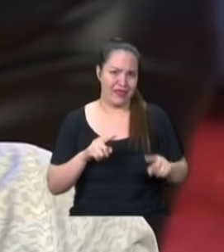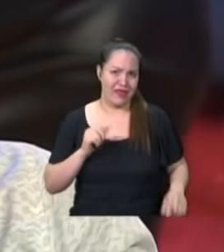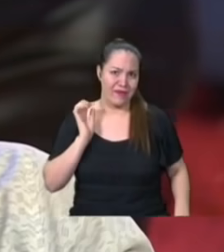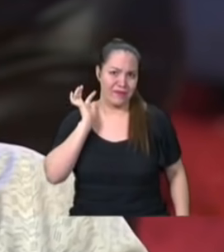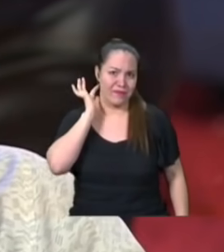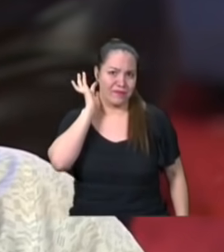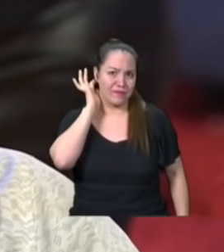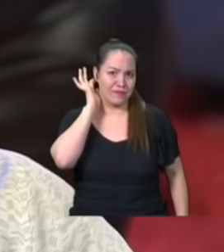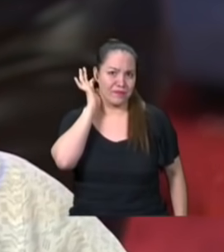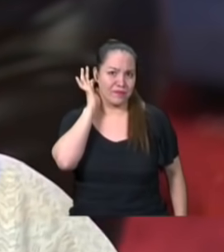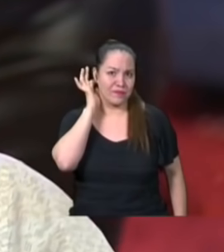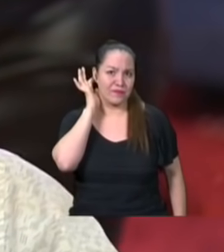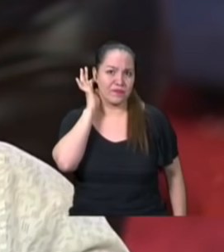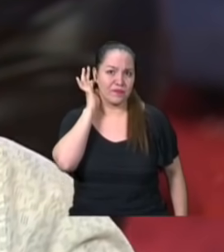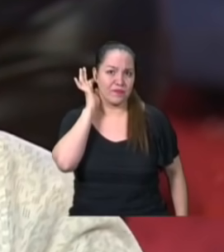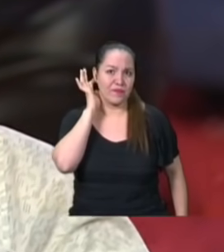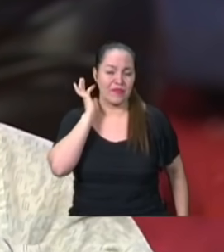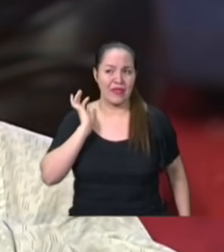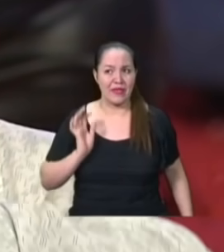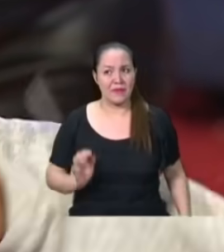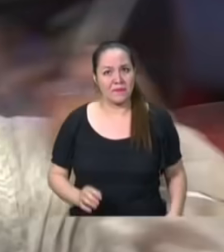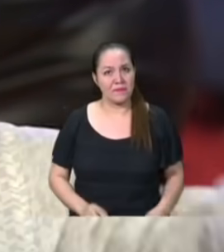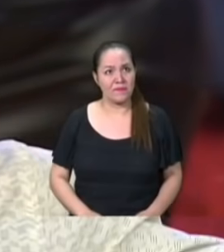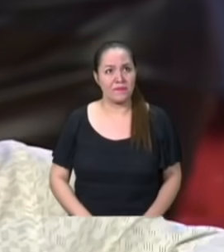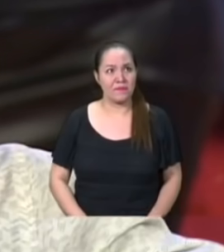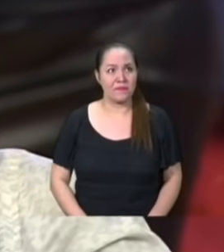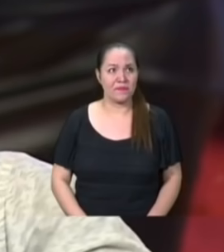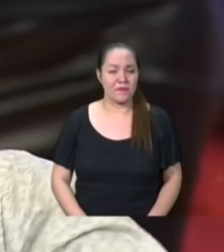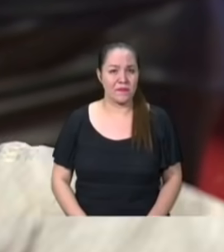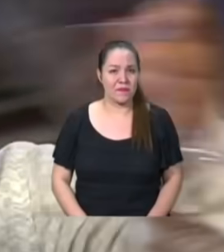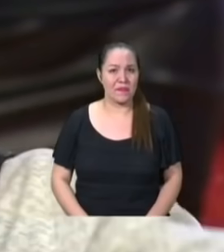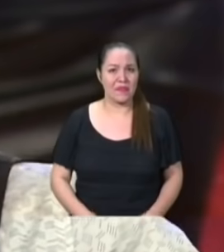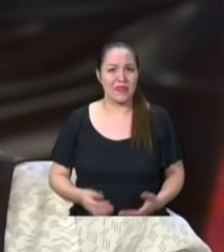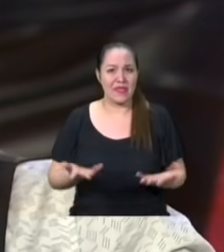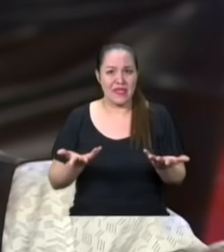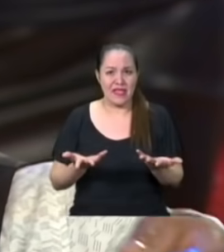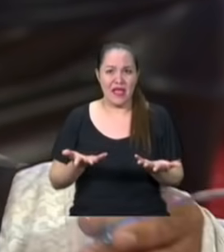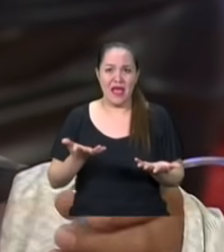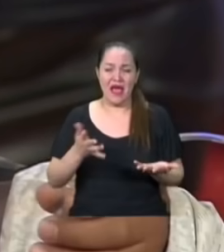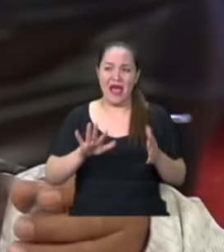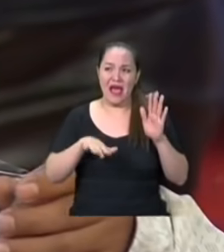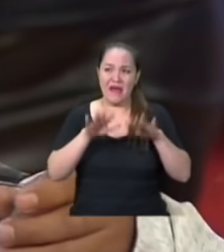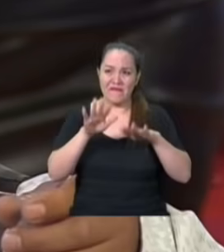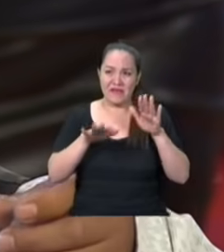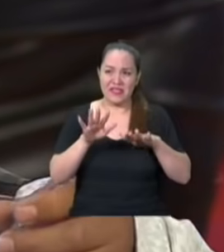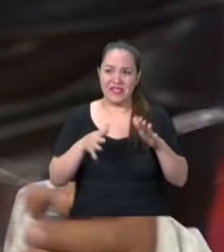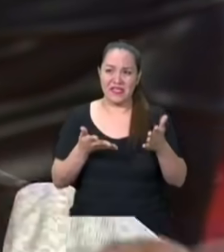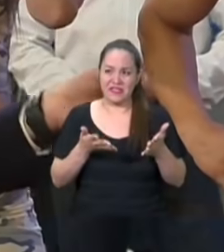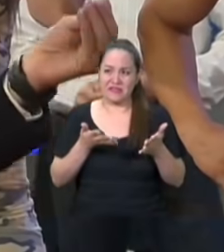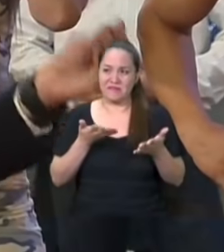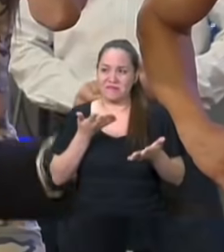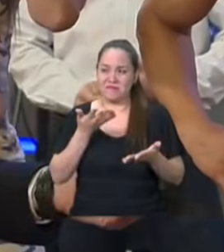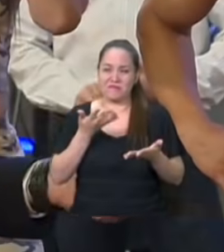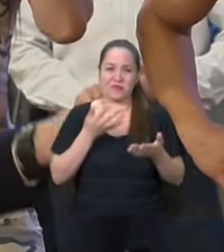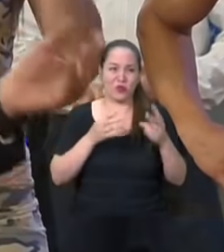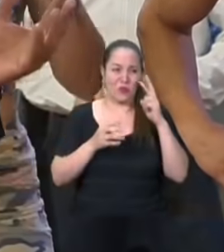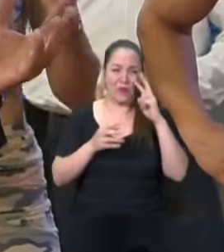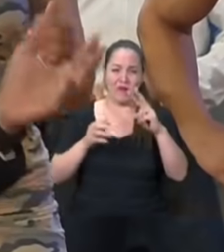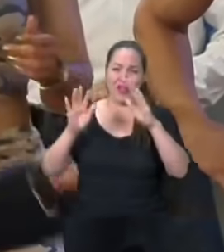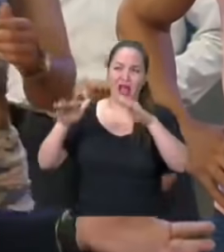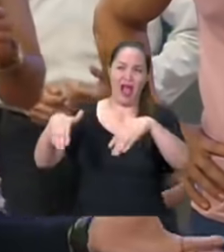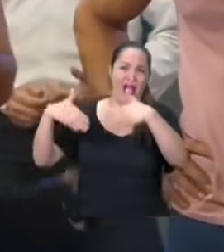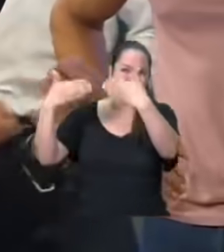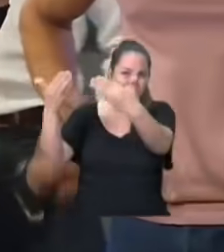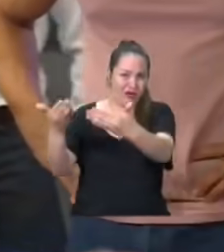decir? ¿Cómo se lo puedo explicar? A veces uno no sabe cómo viene de allá afuera. O sea, a eso voy. ¿Qué te pasa allá afuera? ¿Tienes